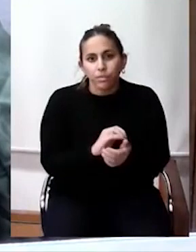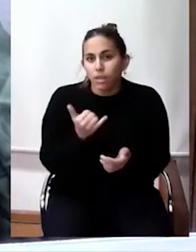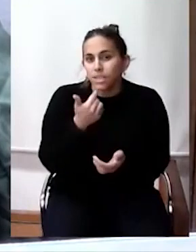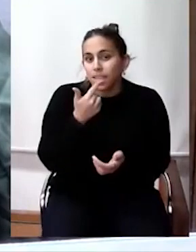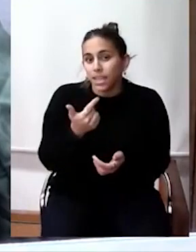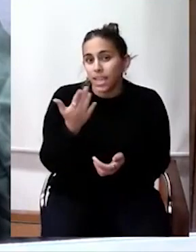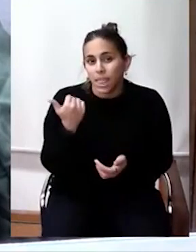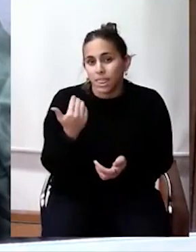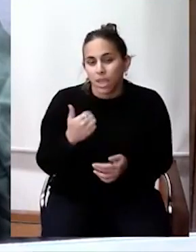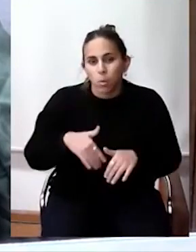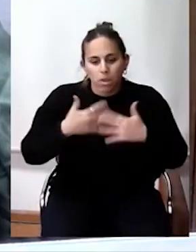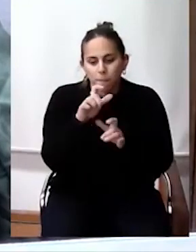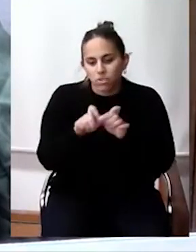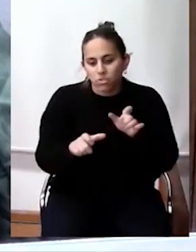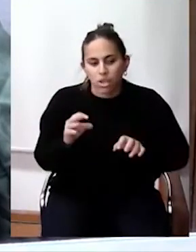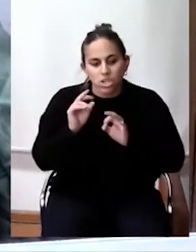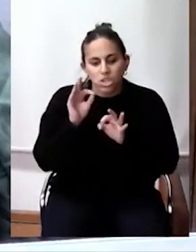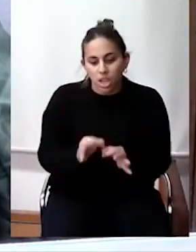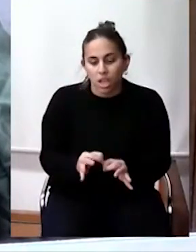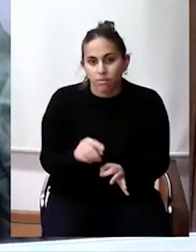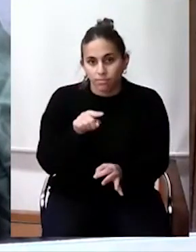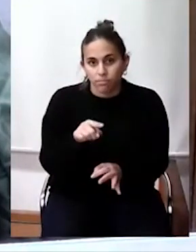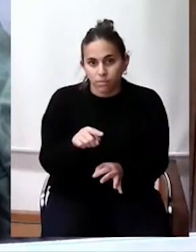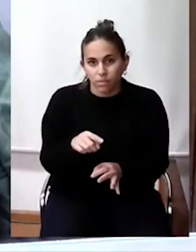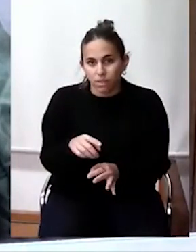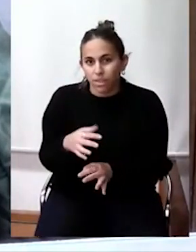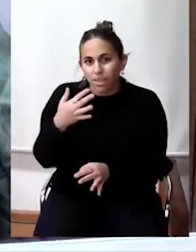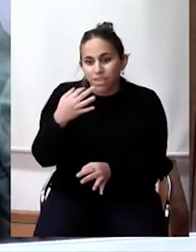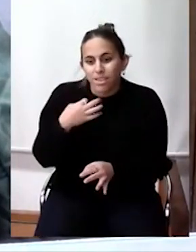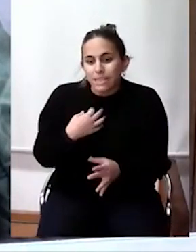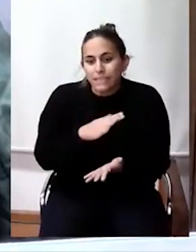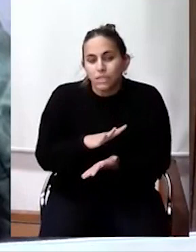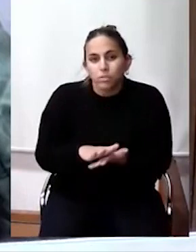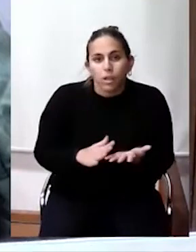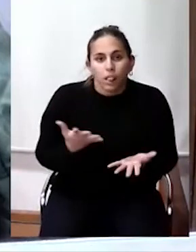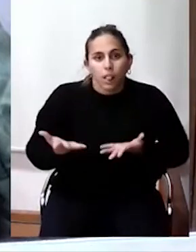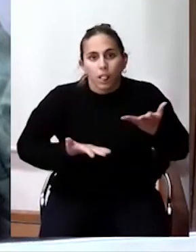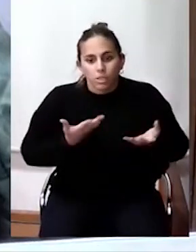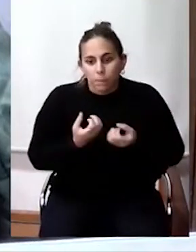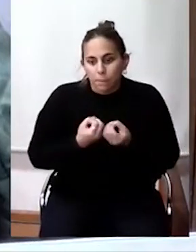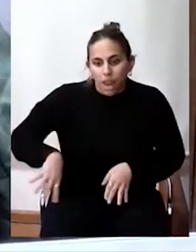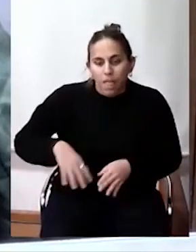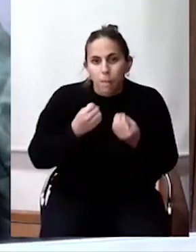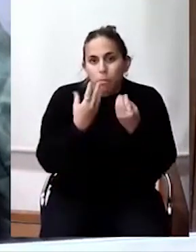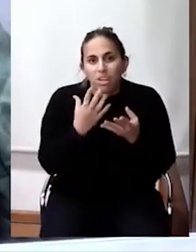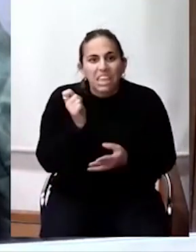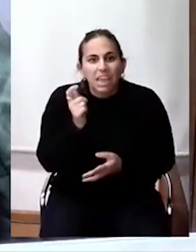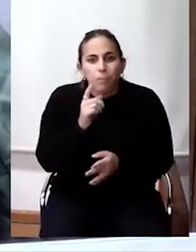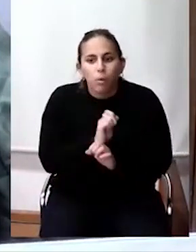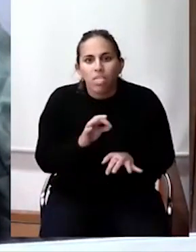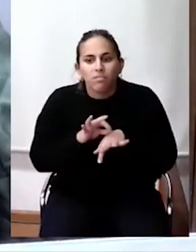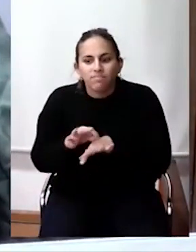principio cualquier persona que llegue allí lo más probable es que se pierda si no tiene alguien que le indique la